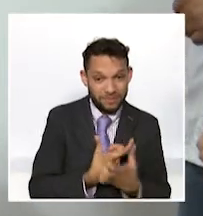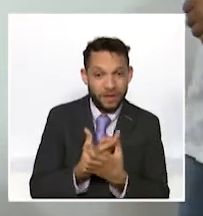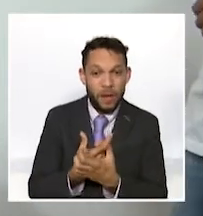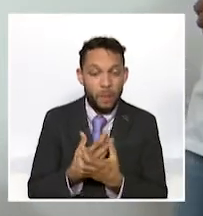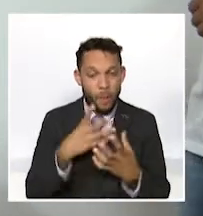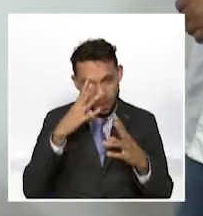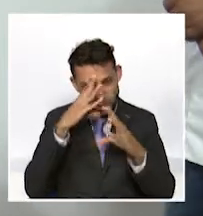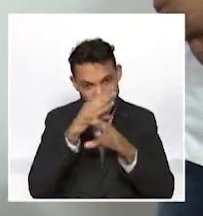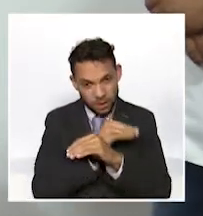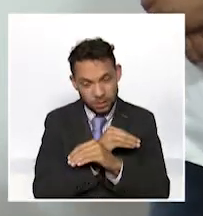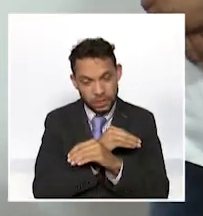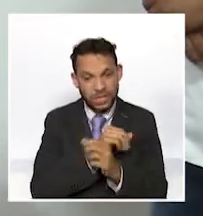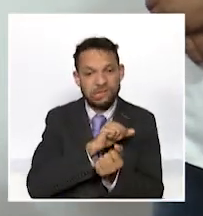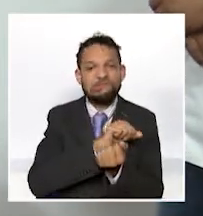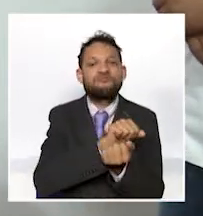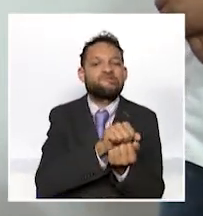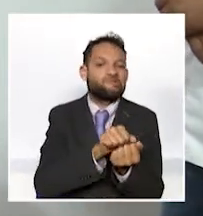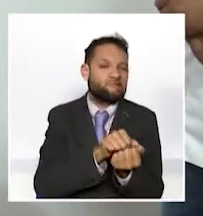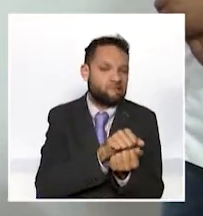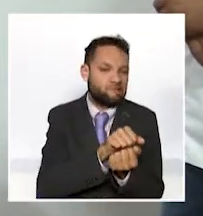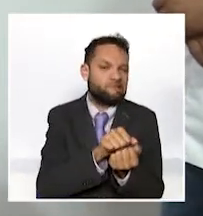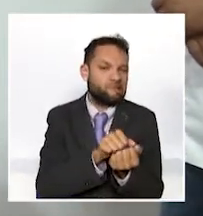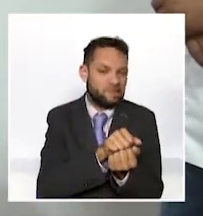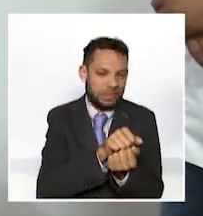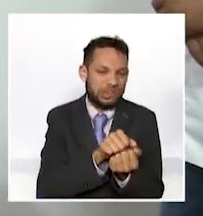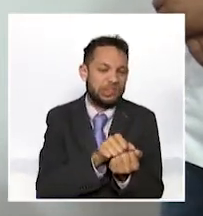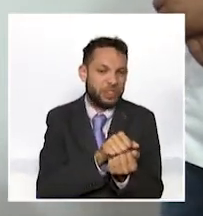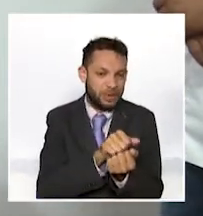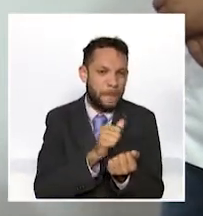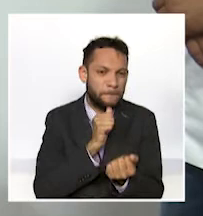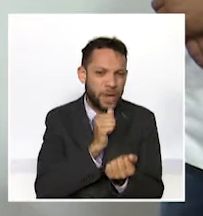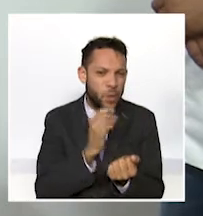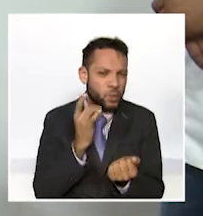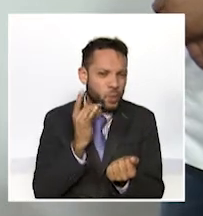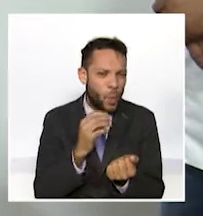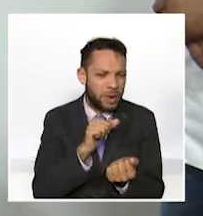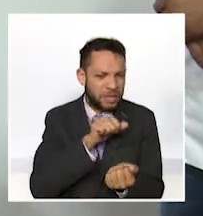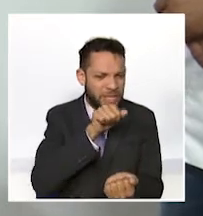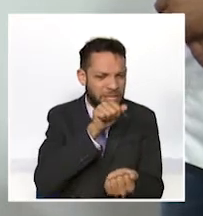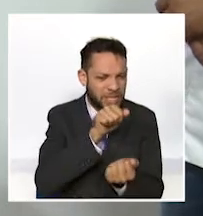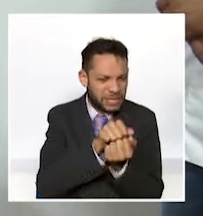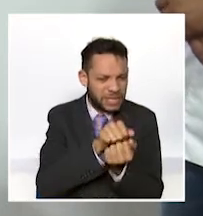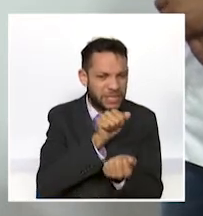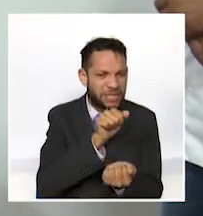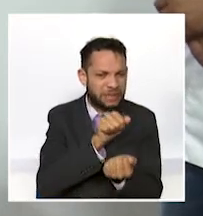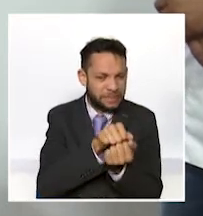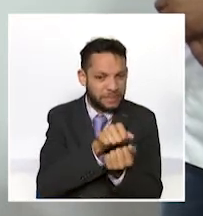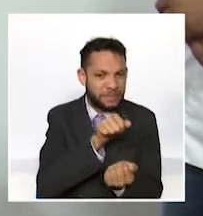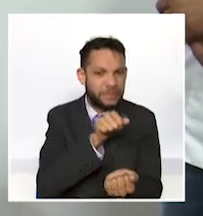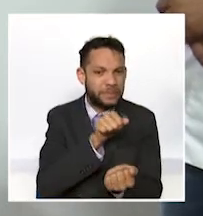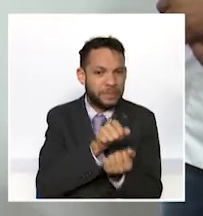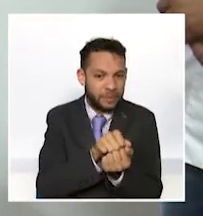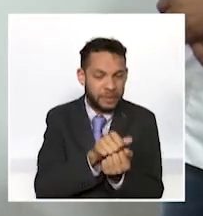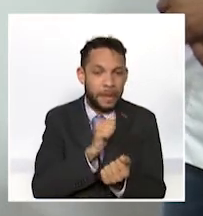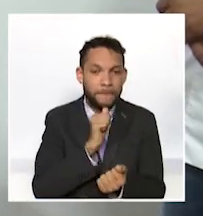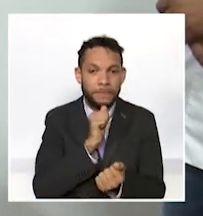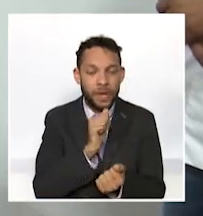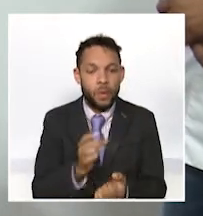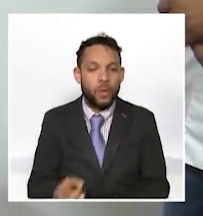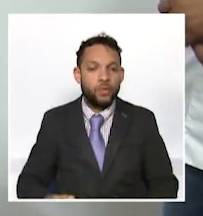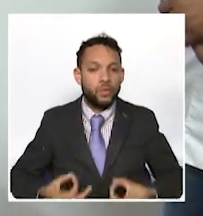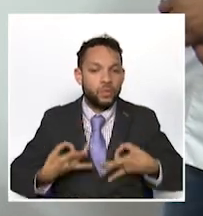yo mordía, hacía presión y efectivamente cuando yo empecé a usar esa plaquita, el dolor se me